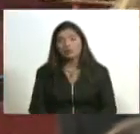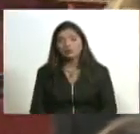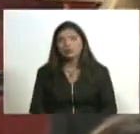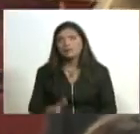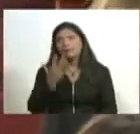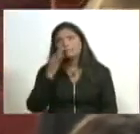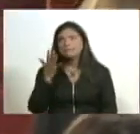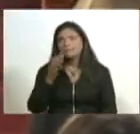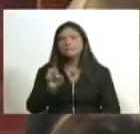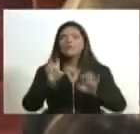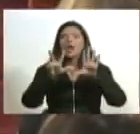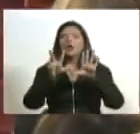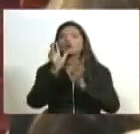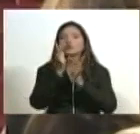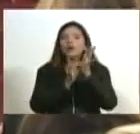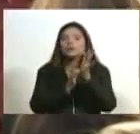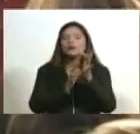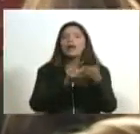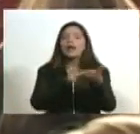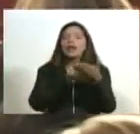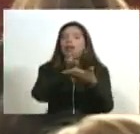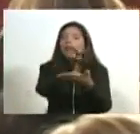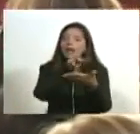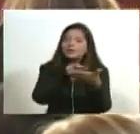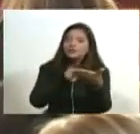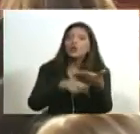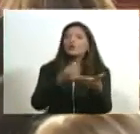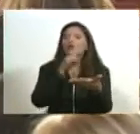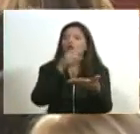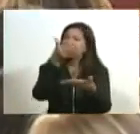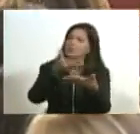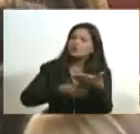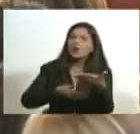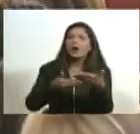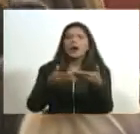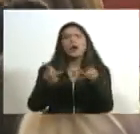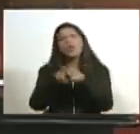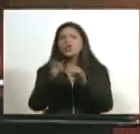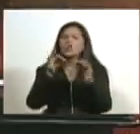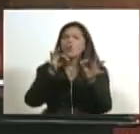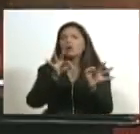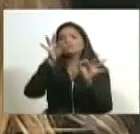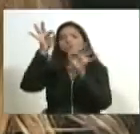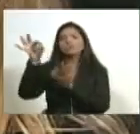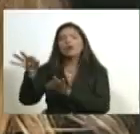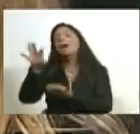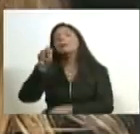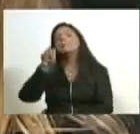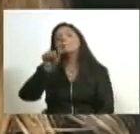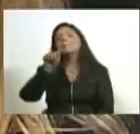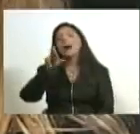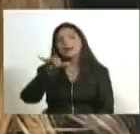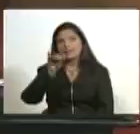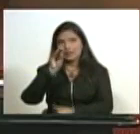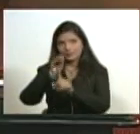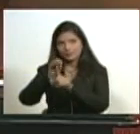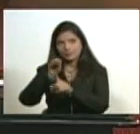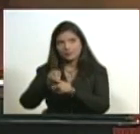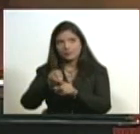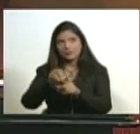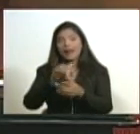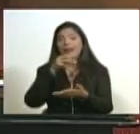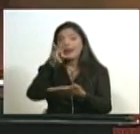como el 8 de abril, leyó un documento muy parecido al que leyó antes de ayer, María Teresa Bo. Un documento,